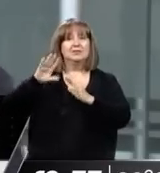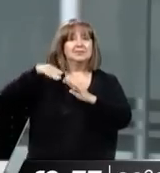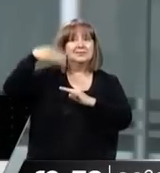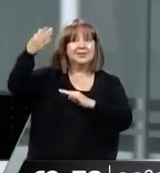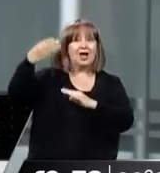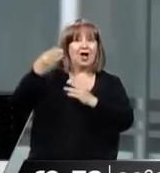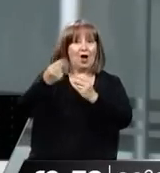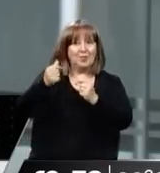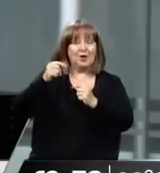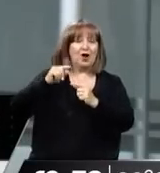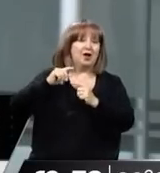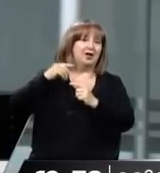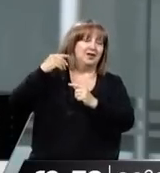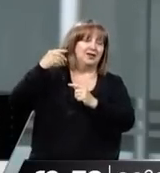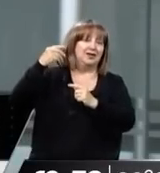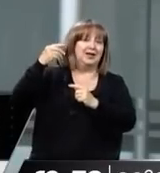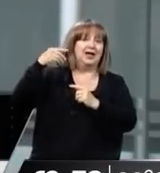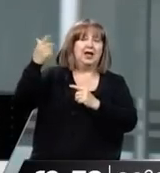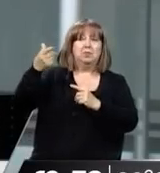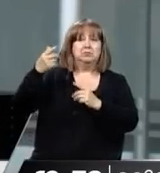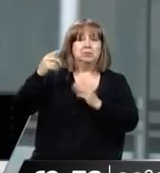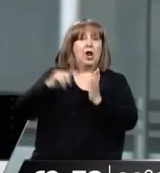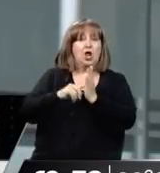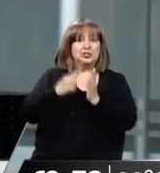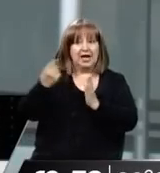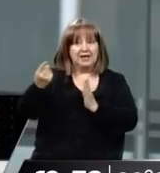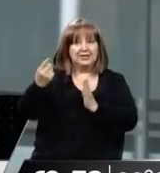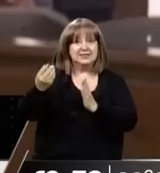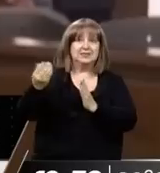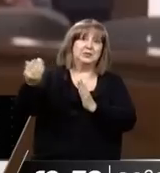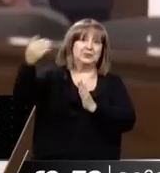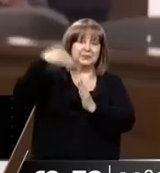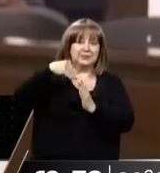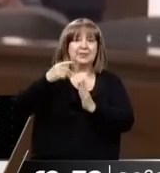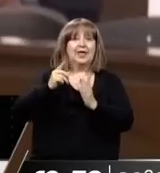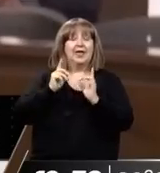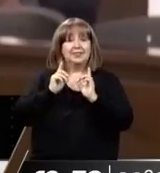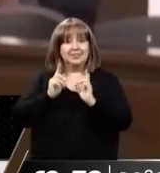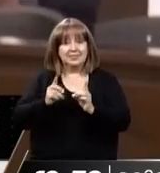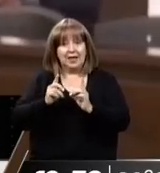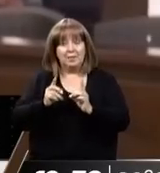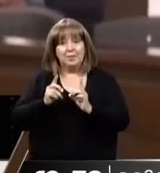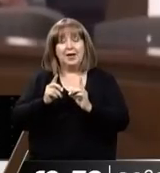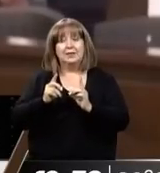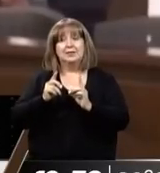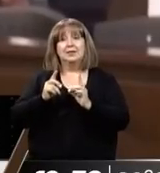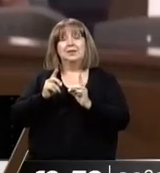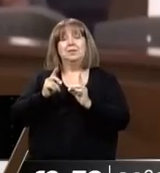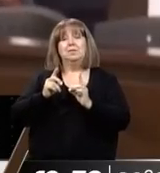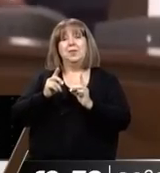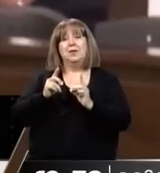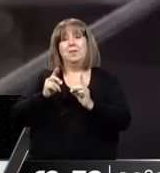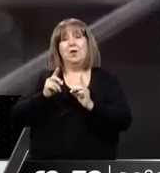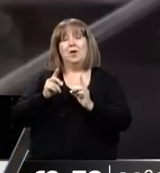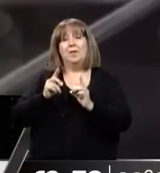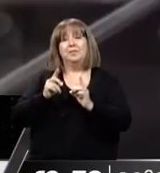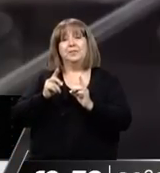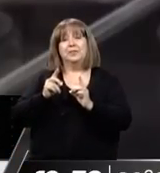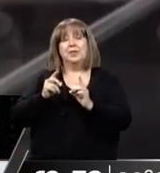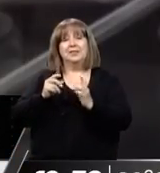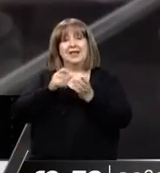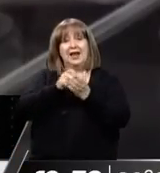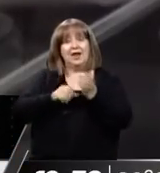secuestro del teléfono celular de Karen Oviedo que se le secuestró en la clínica Santa María no en la casa